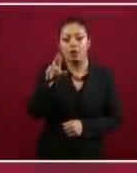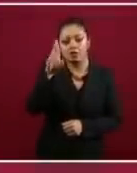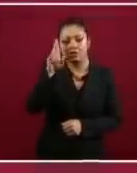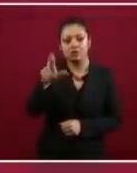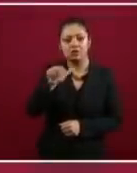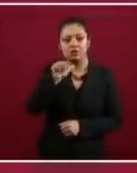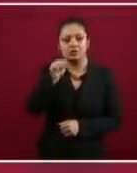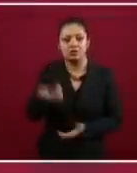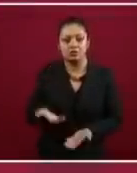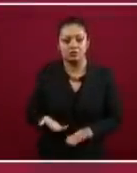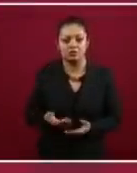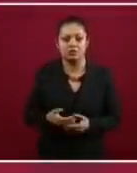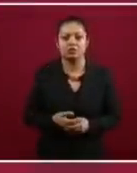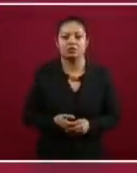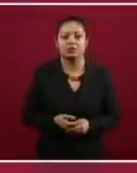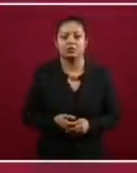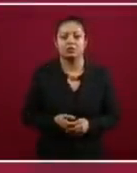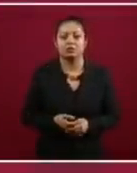que